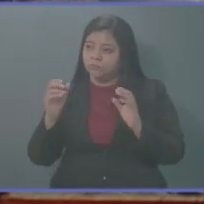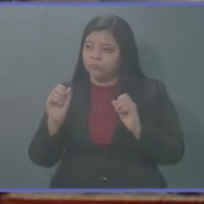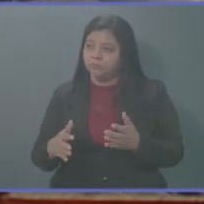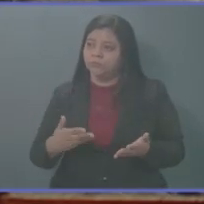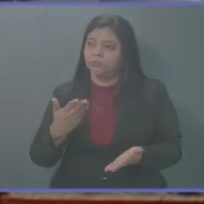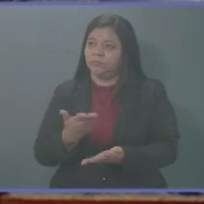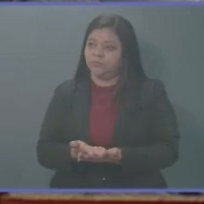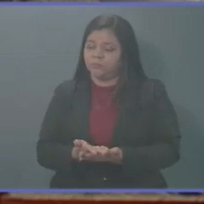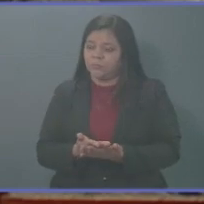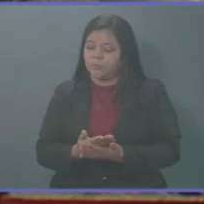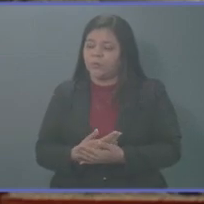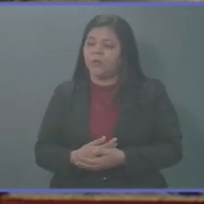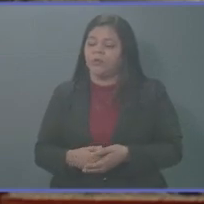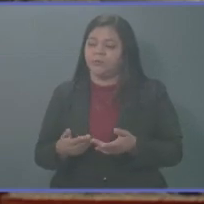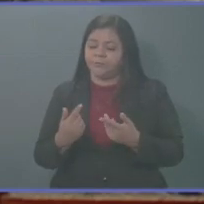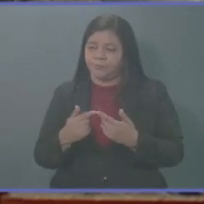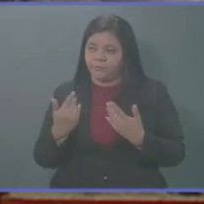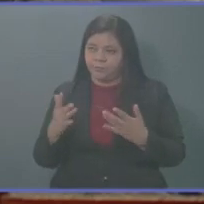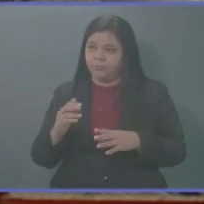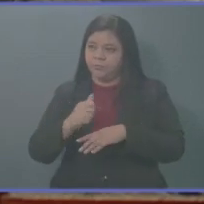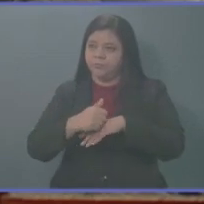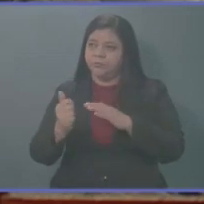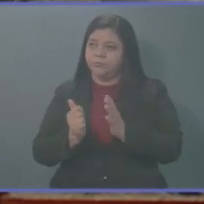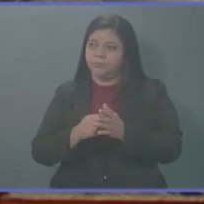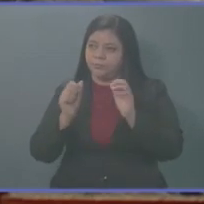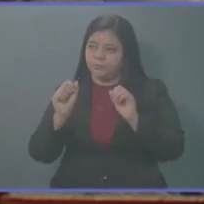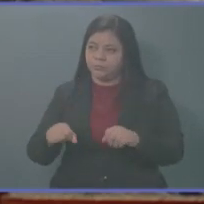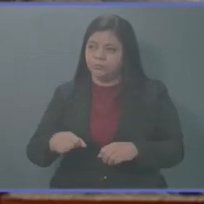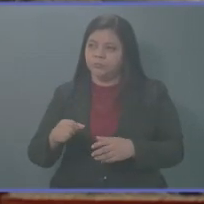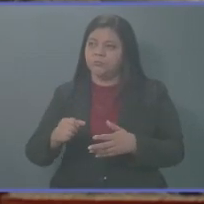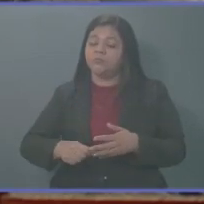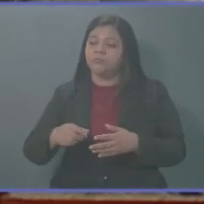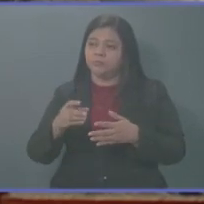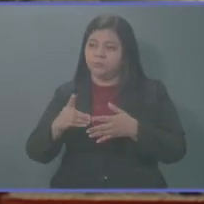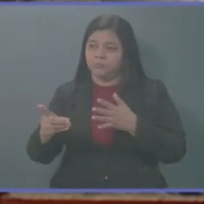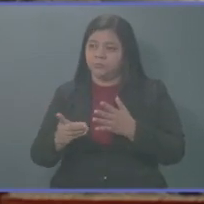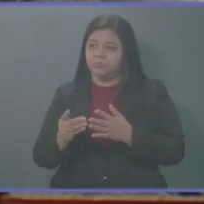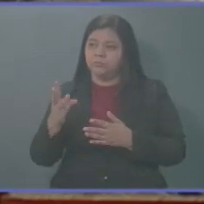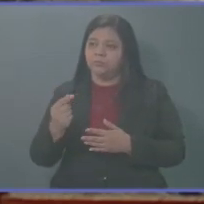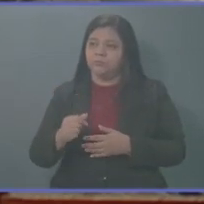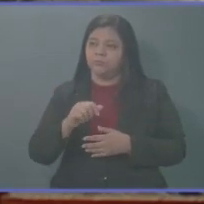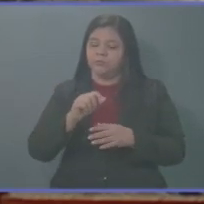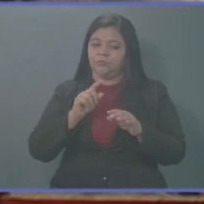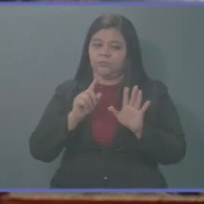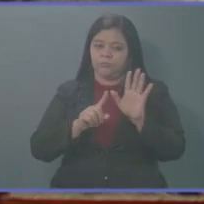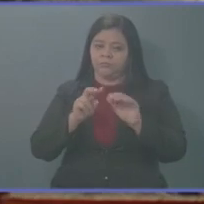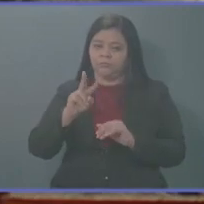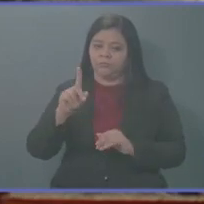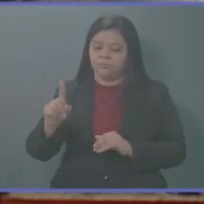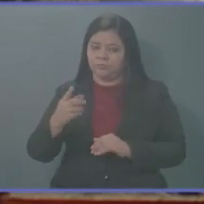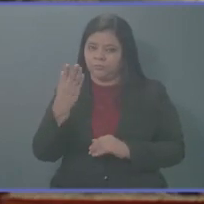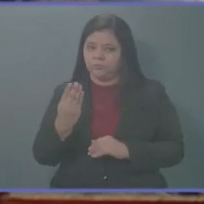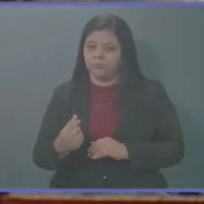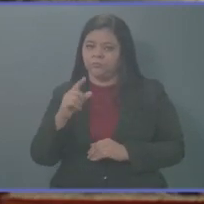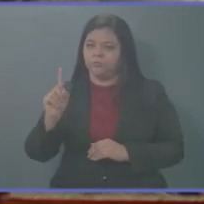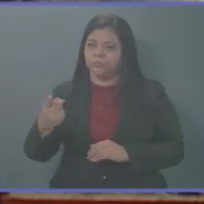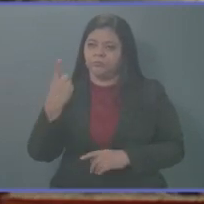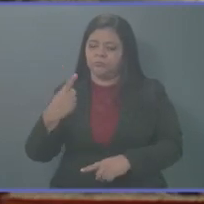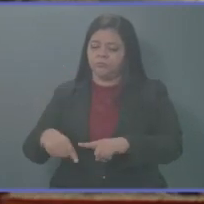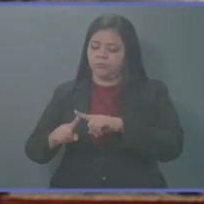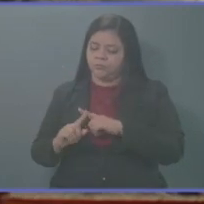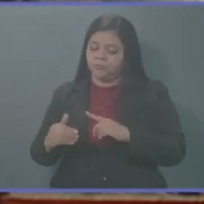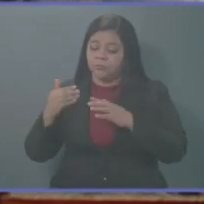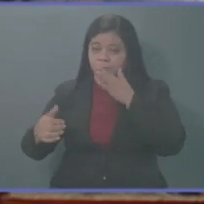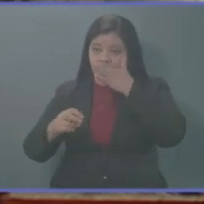proponer al Honorable Pleno Legislativo que ratifique el decreto legislativo número 621 de fecha 1 de abril de